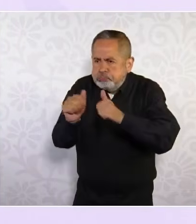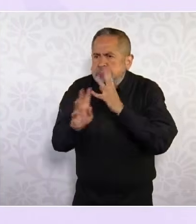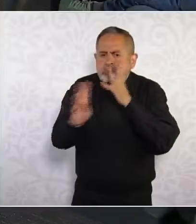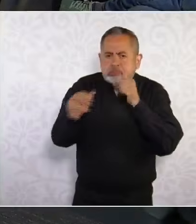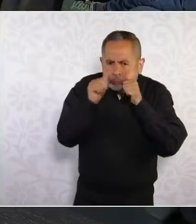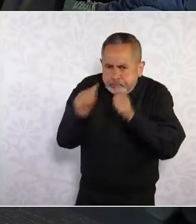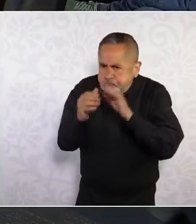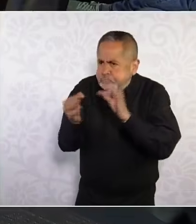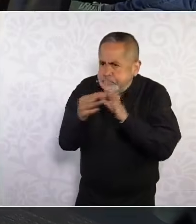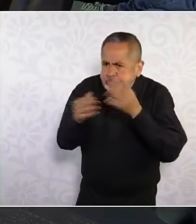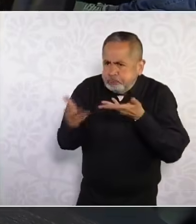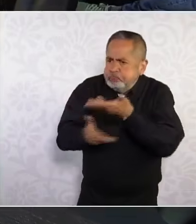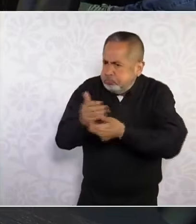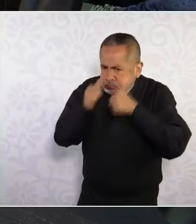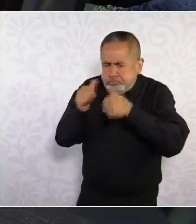Frente a esta situación,